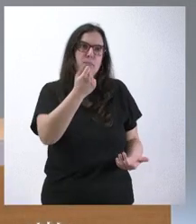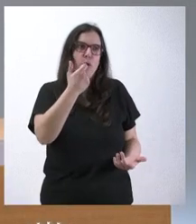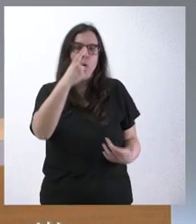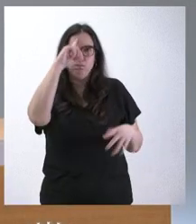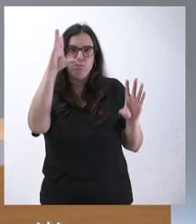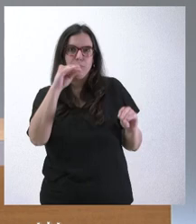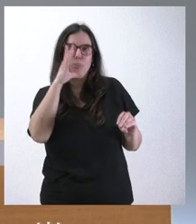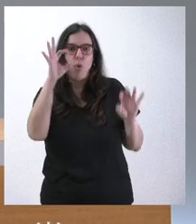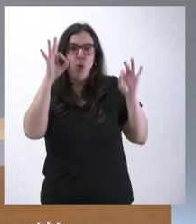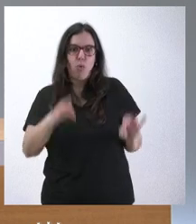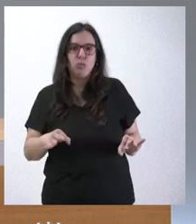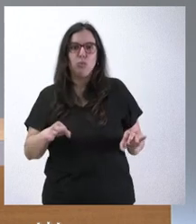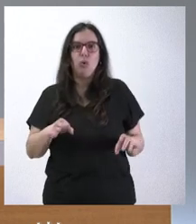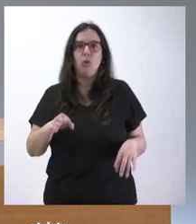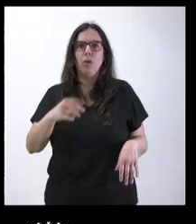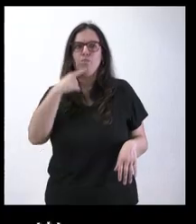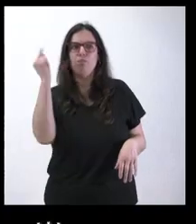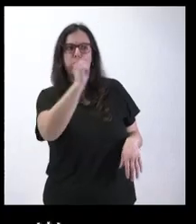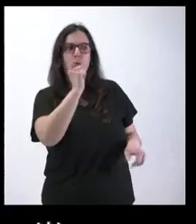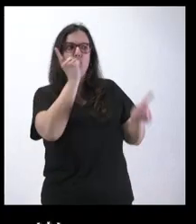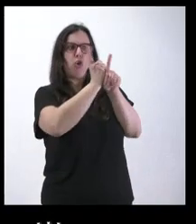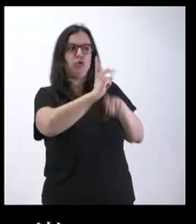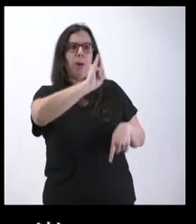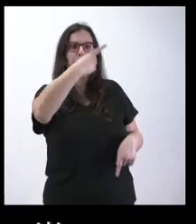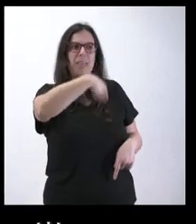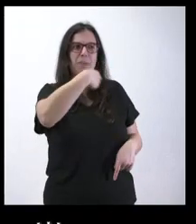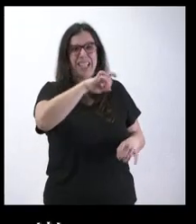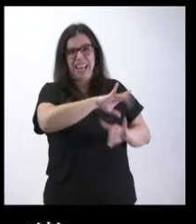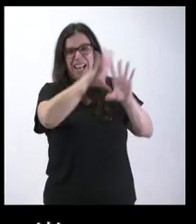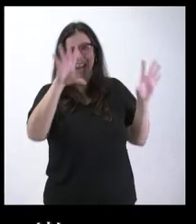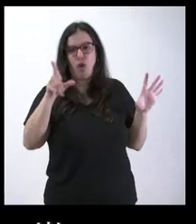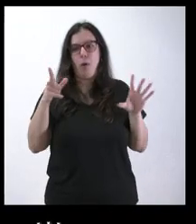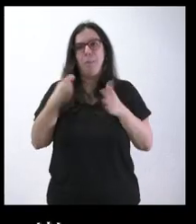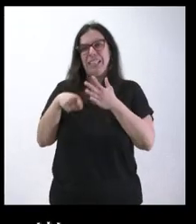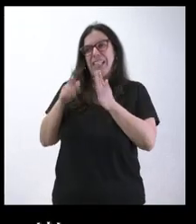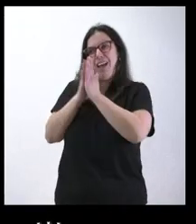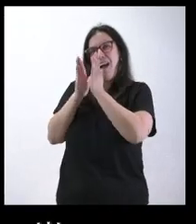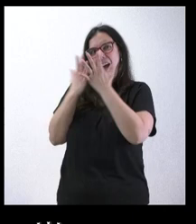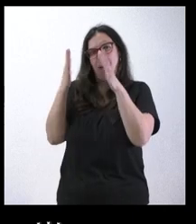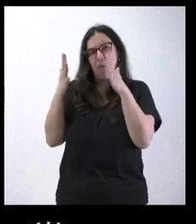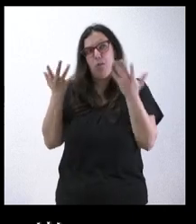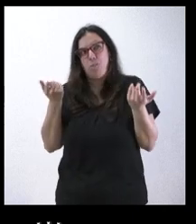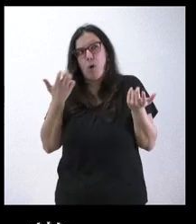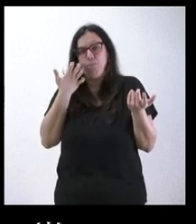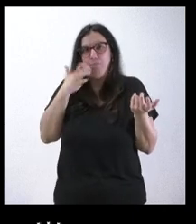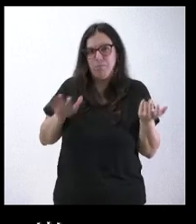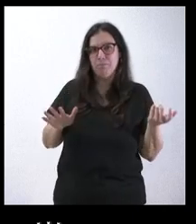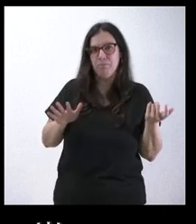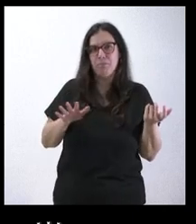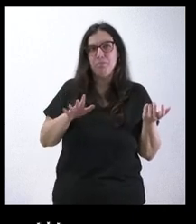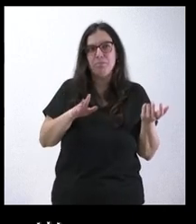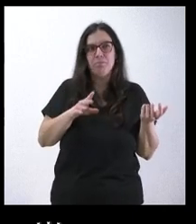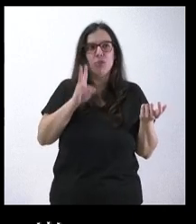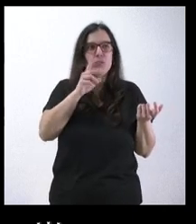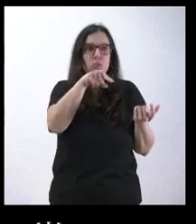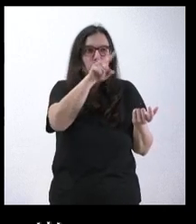presidente aplaudir algo que iba dirigido muy tan expresamente al vicepresidente yo no sé si usted o usted cómo lo vio no